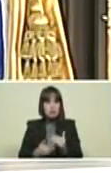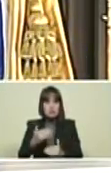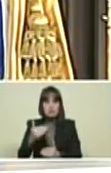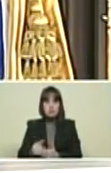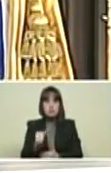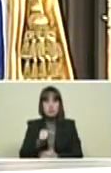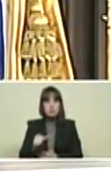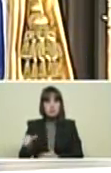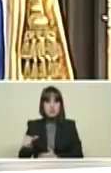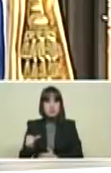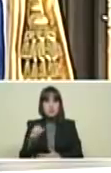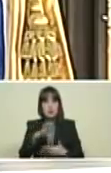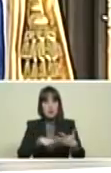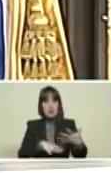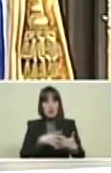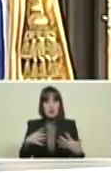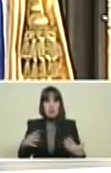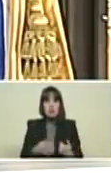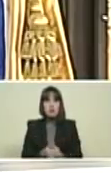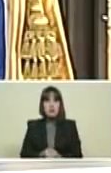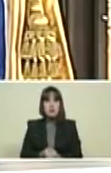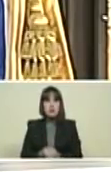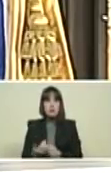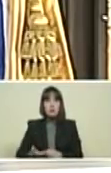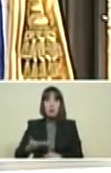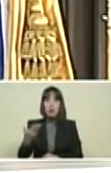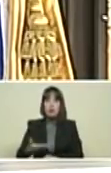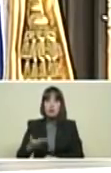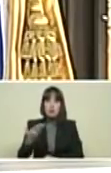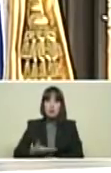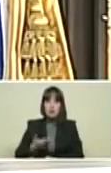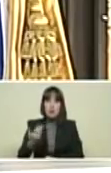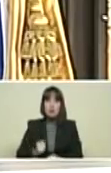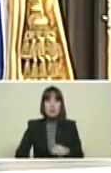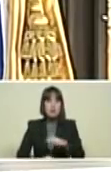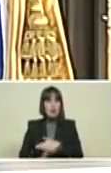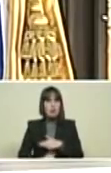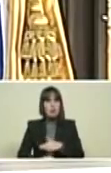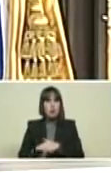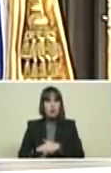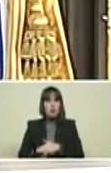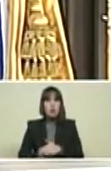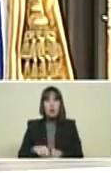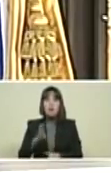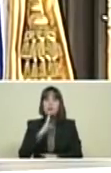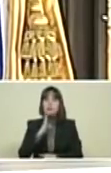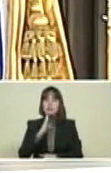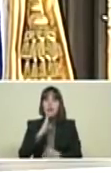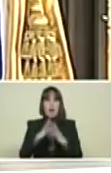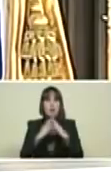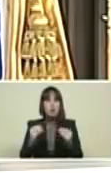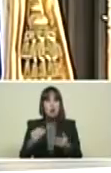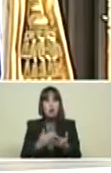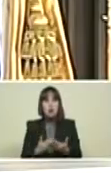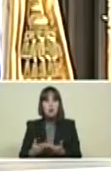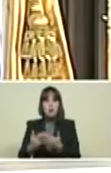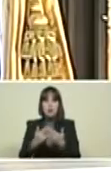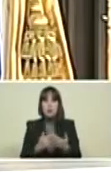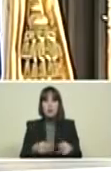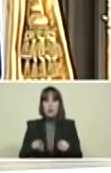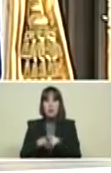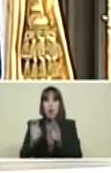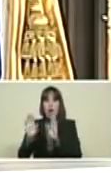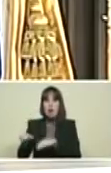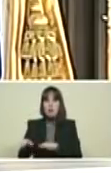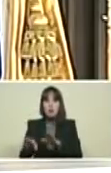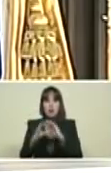Es una tabla importante de apoyo en becas al estudiante, que es apoyar a la familia.